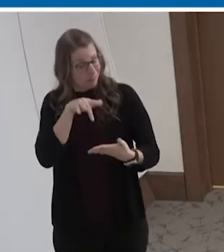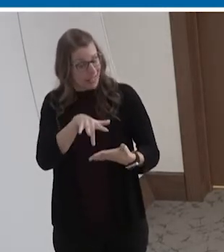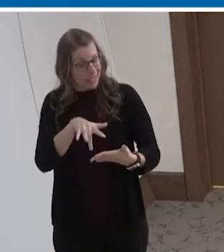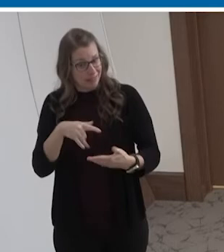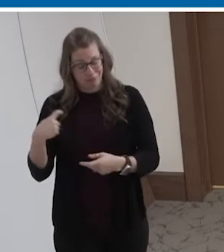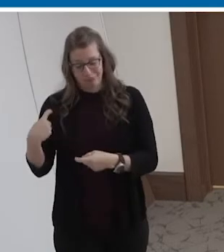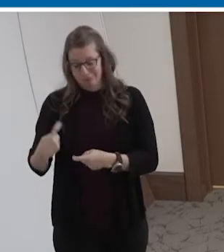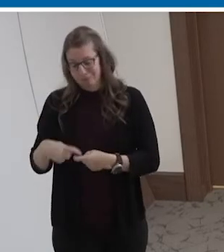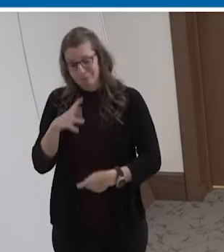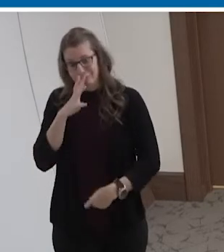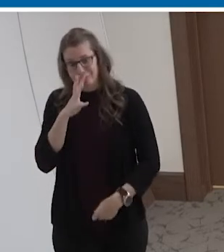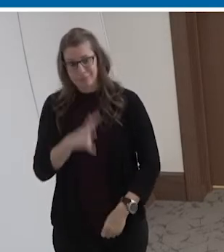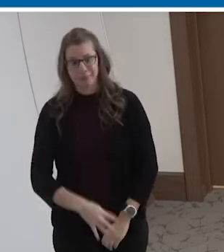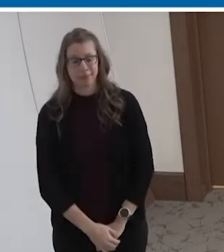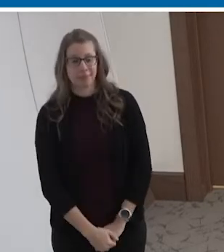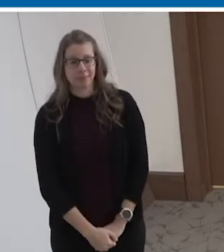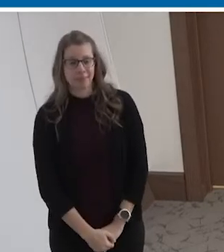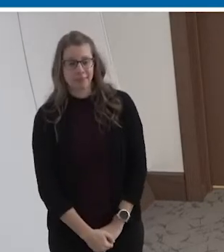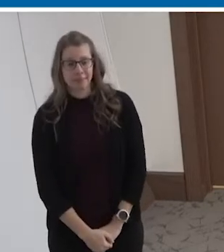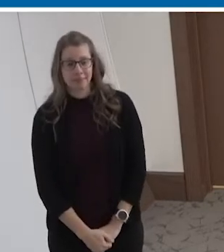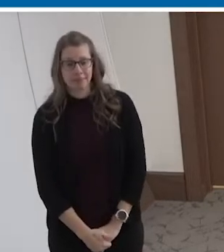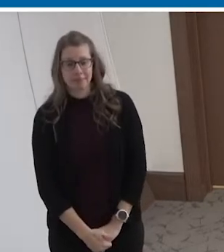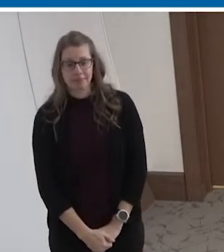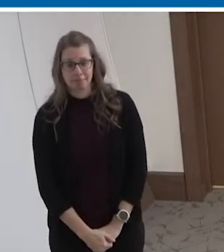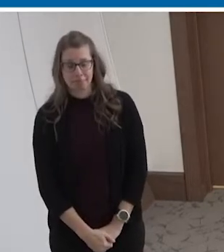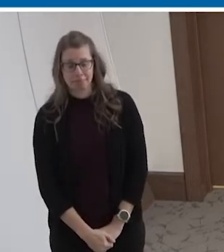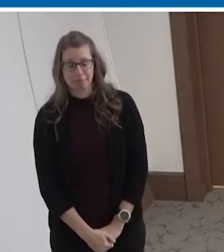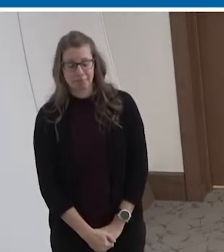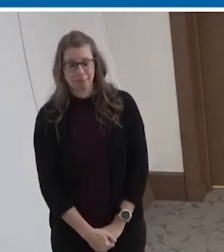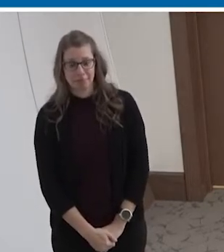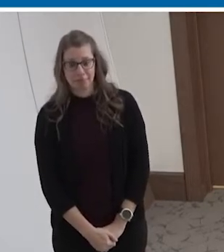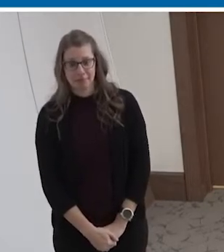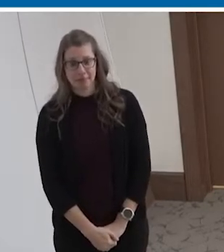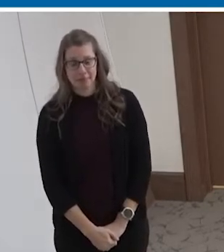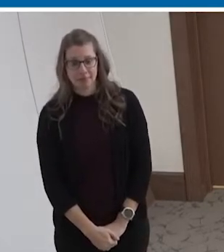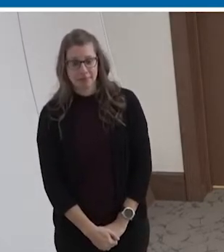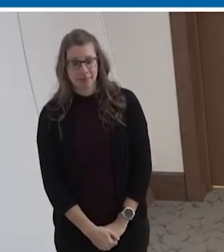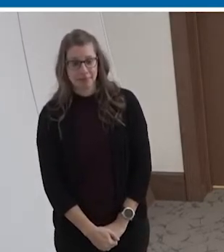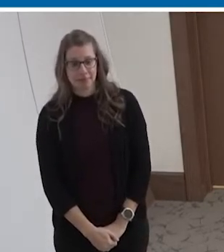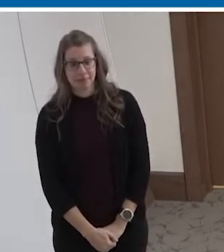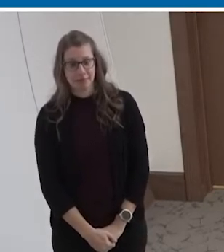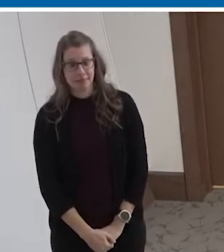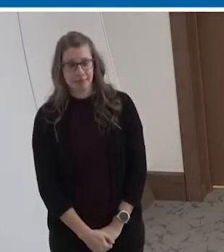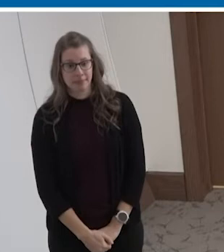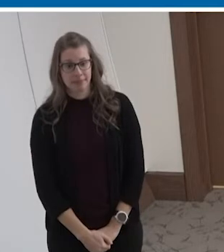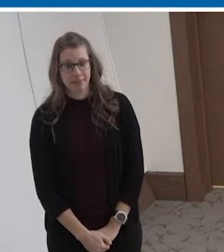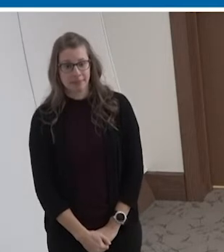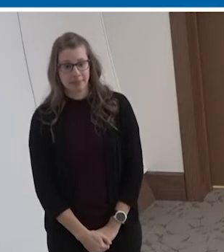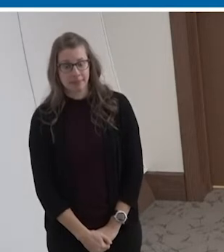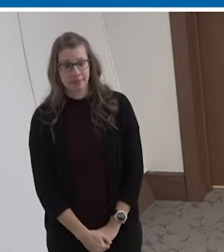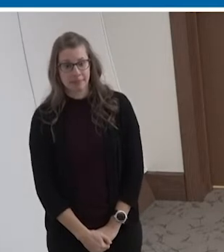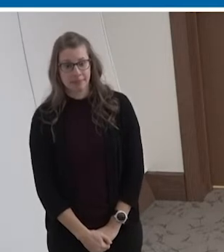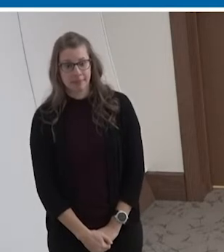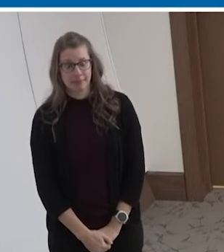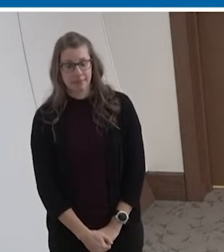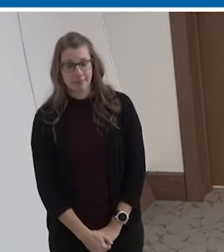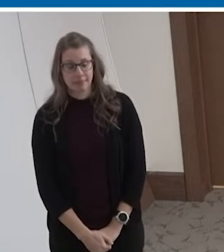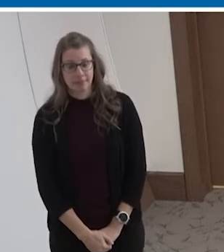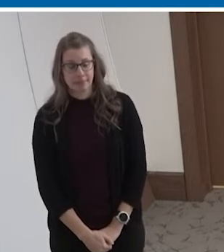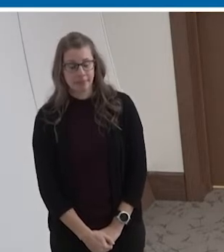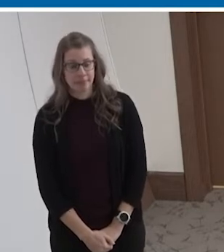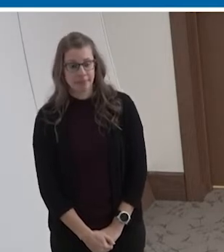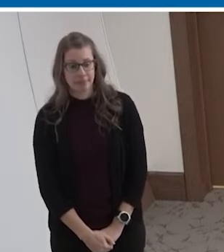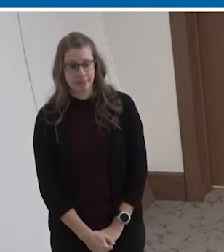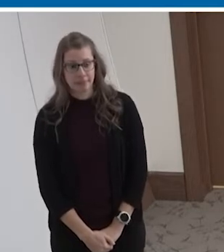usted quiere más información, ya sea puede usar su teléfono y usar el app que le